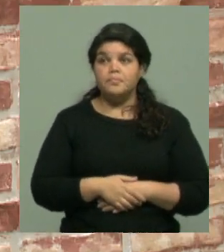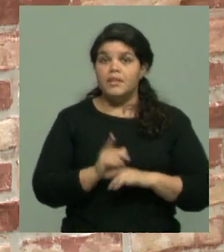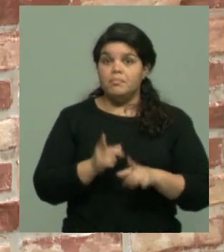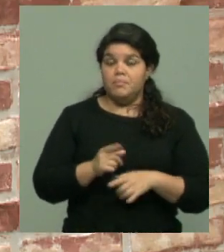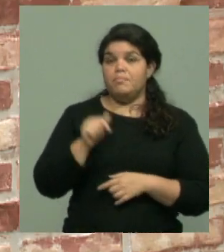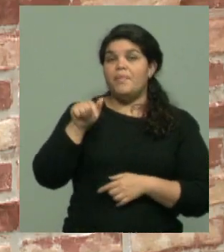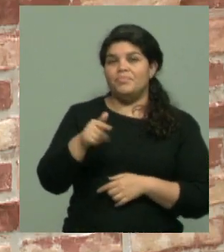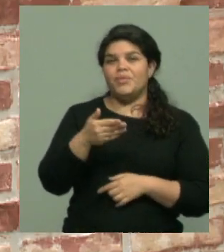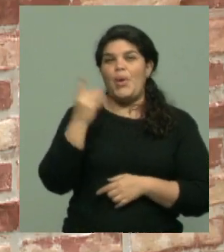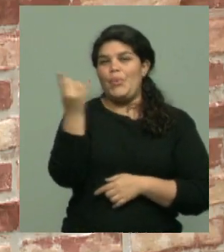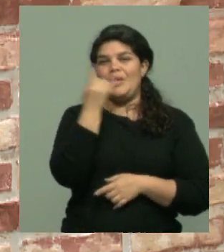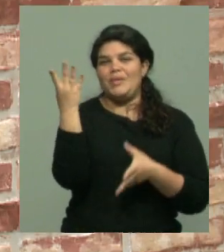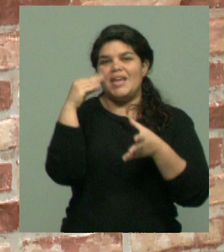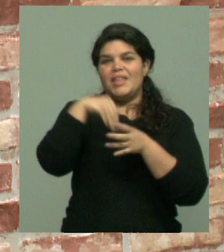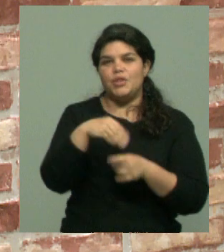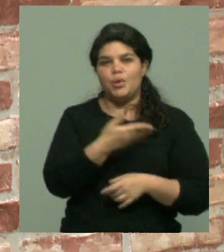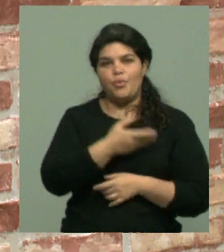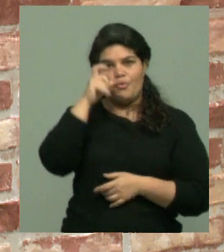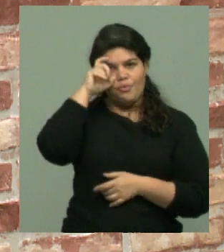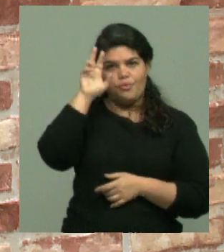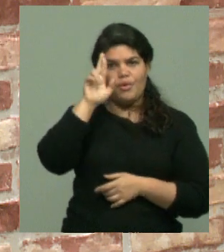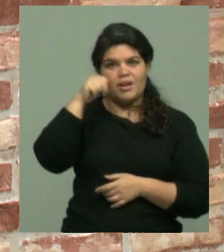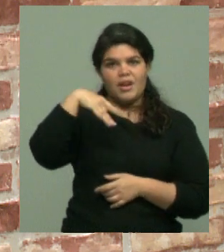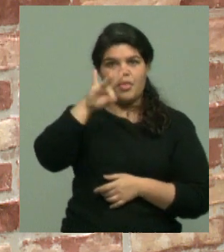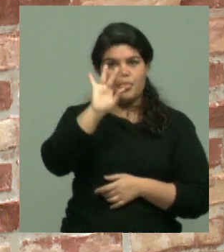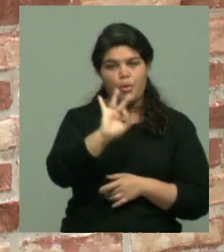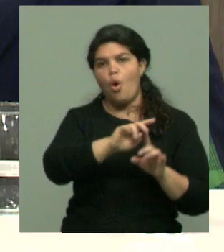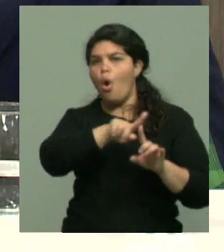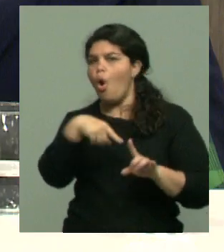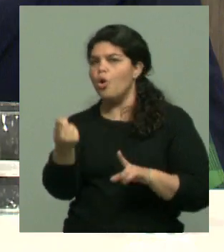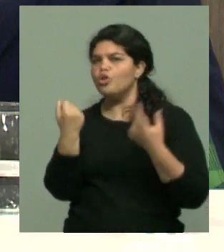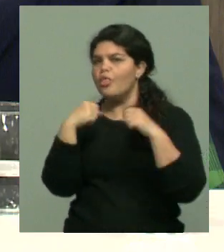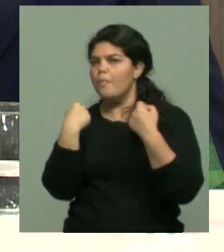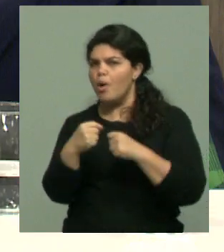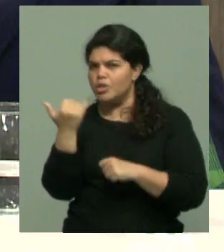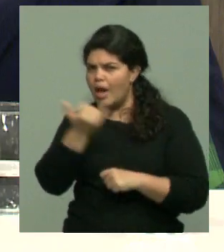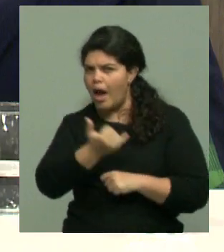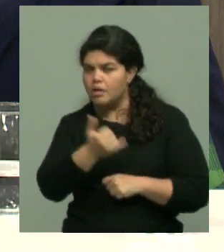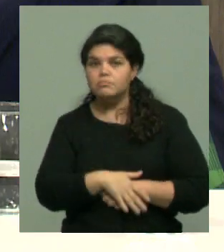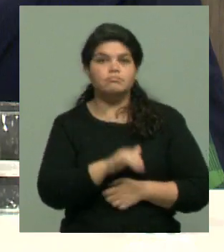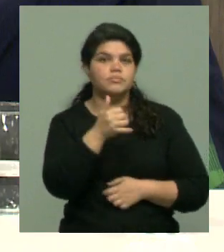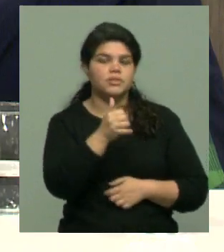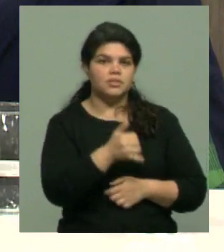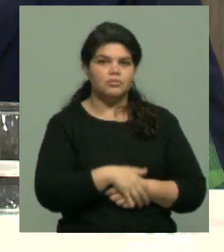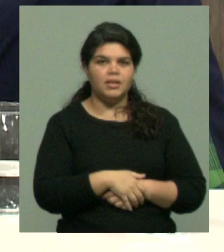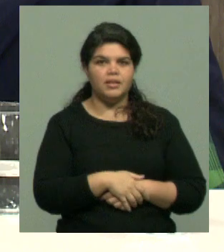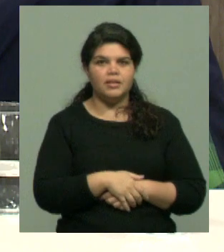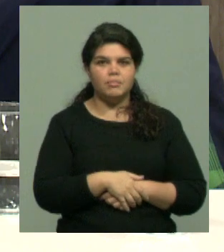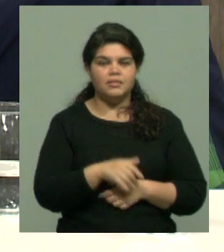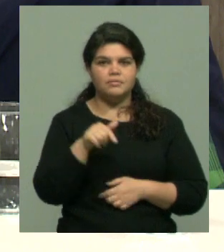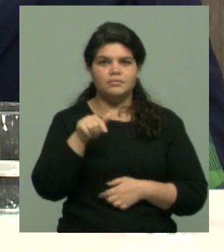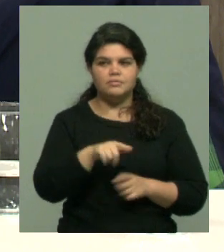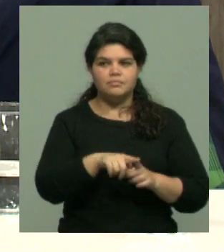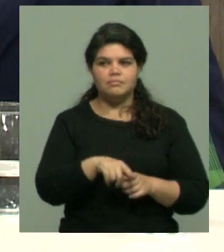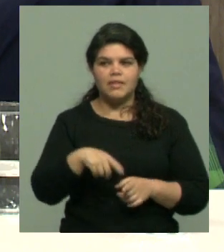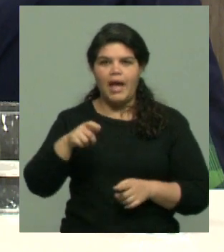Fernando, pero digo, ¿también hay otros deportes donde vayan personas con discapacidad? Sí, por ejemplo, esgrima tiene también chicos con discapacidad,